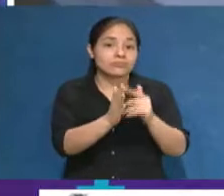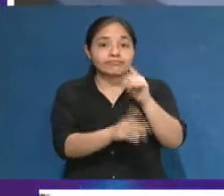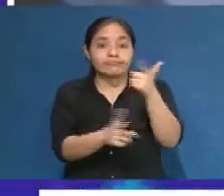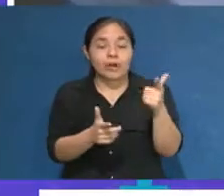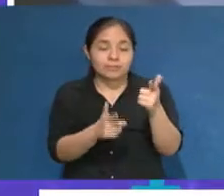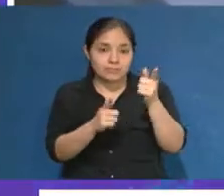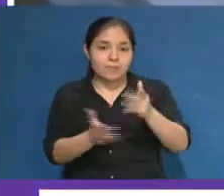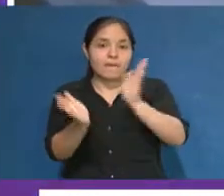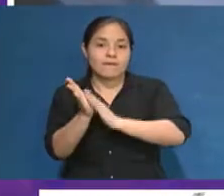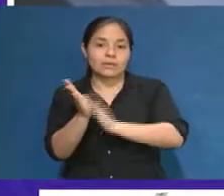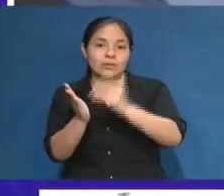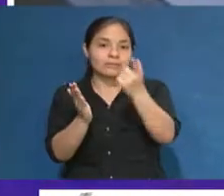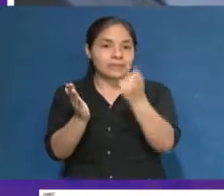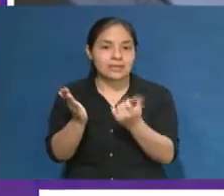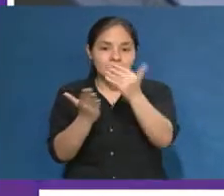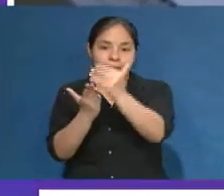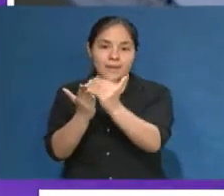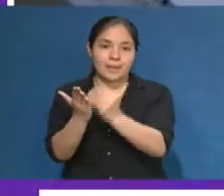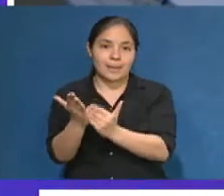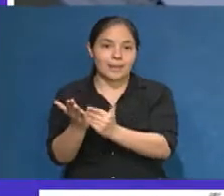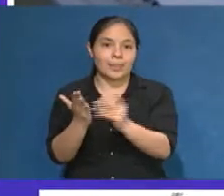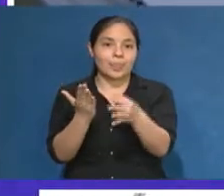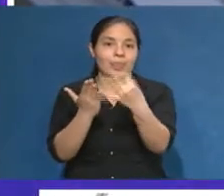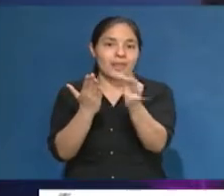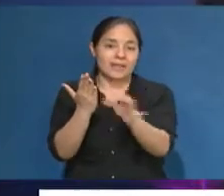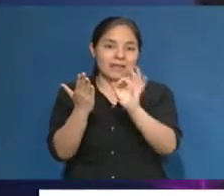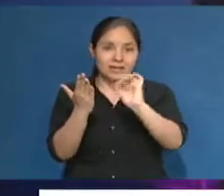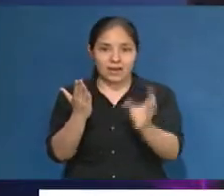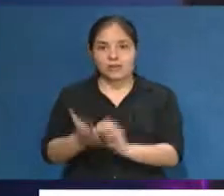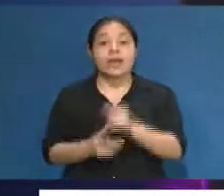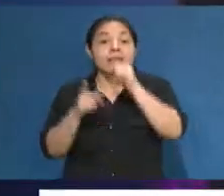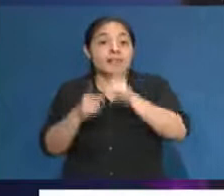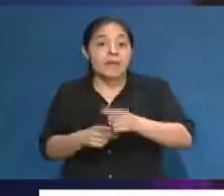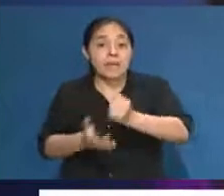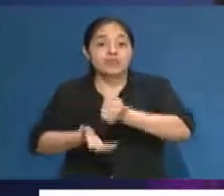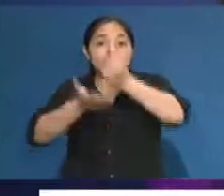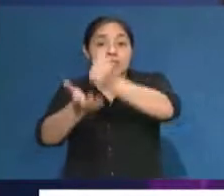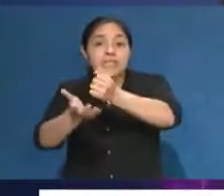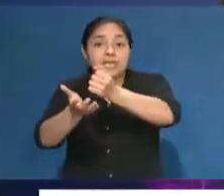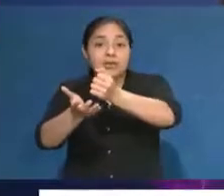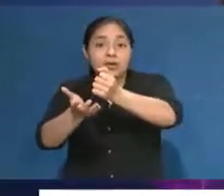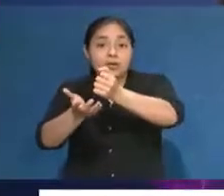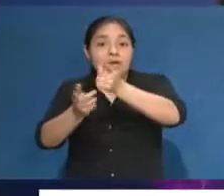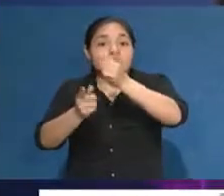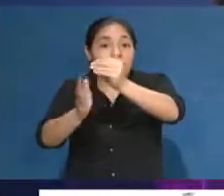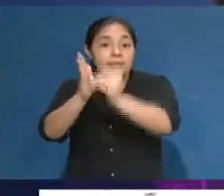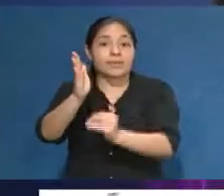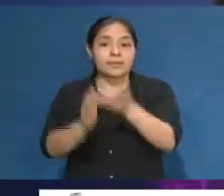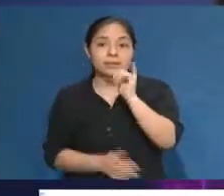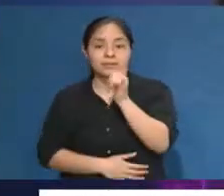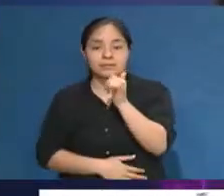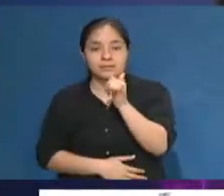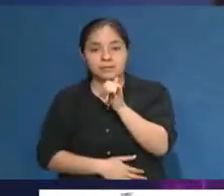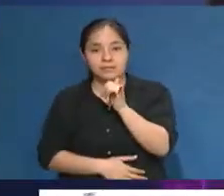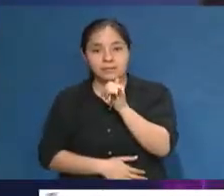en la factura. Y además se ha recortado el subsidio que reciben los beneficiarios de la tarifa social. Esto también es exactamente. Muy duro. Lo que hace es más o menos como